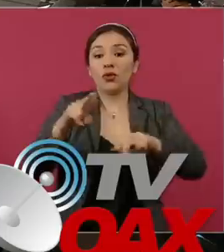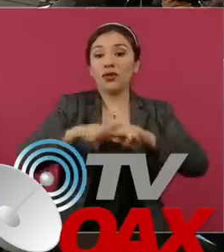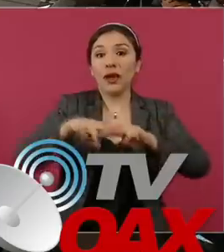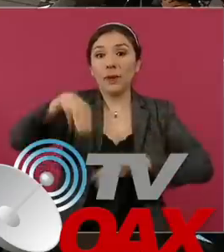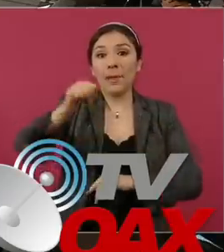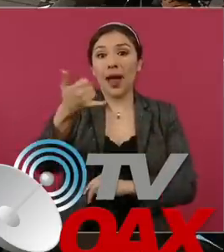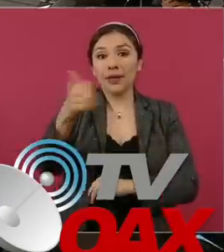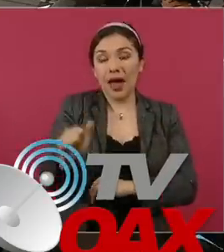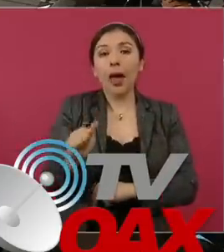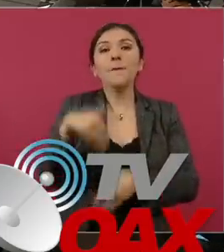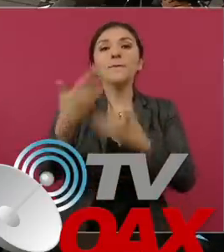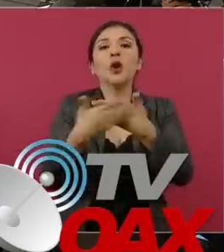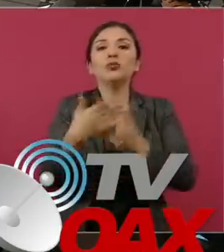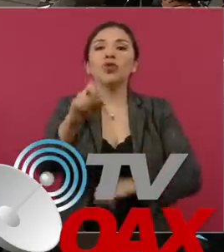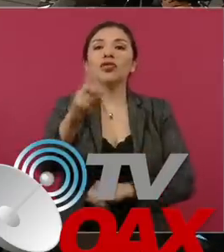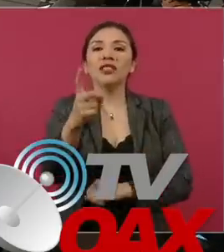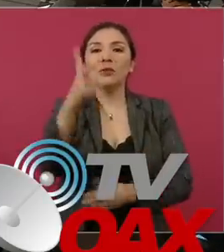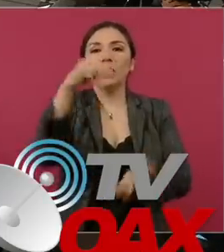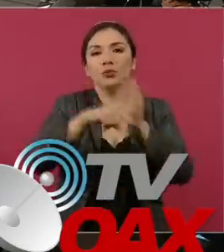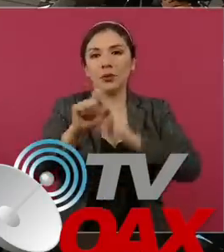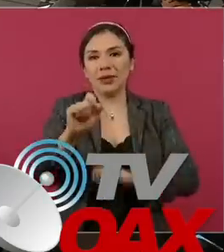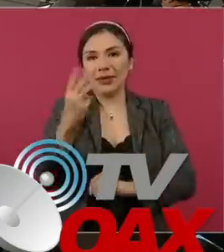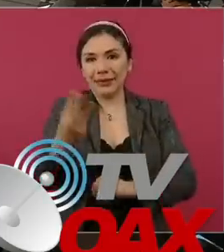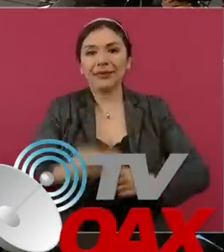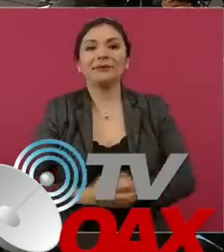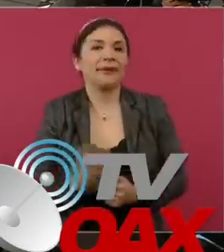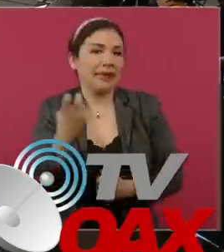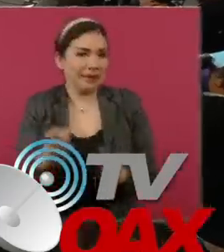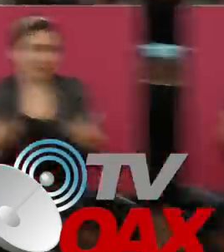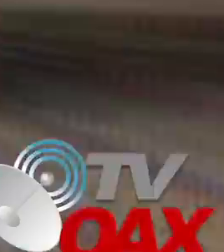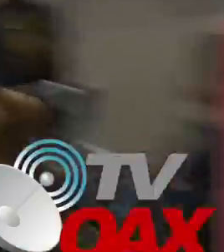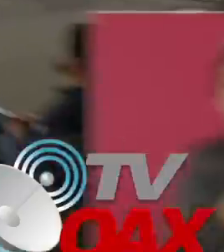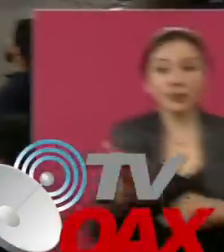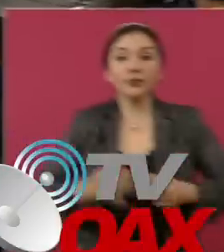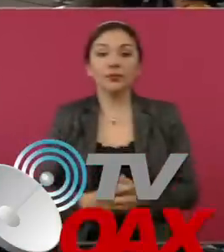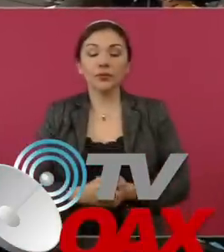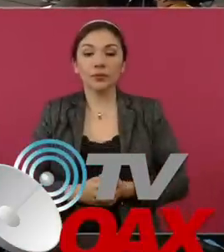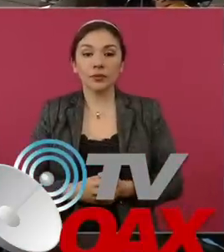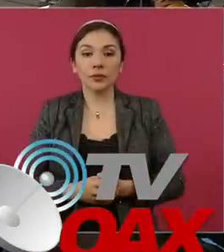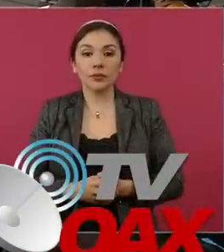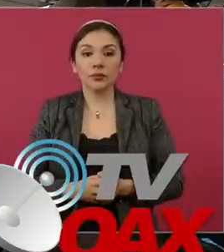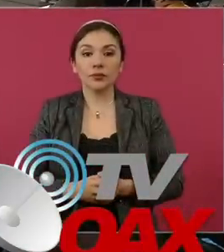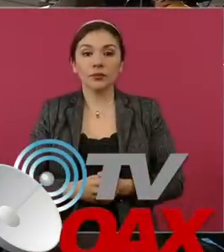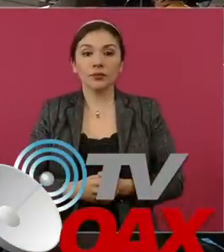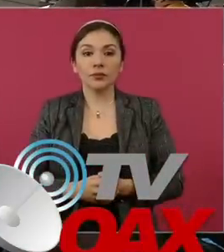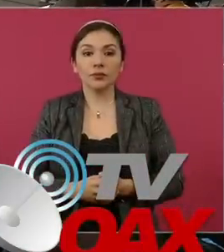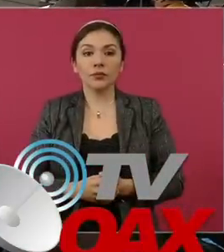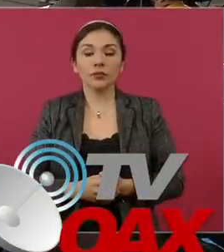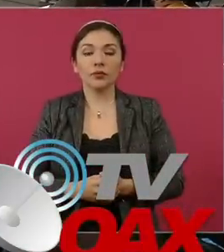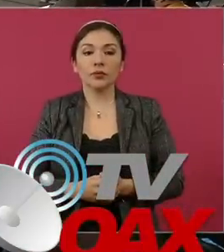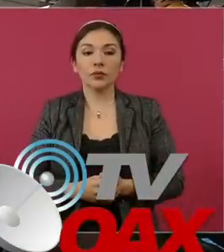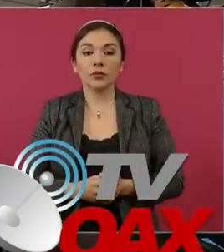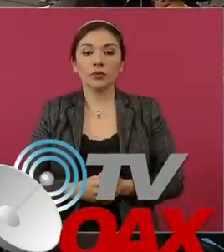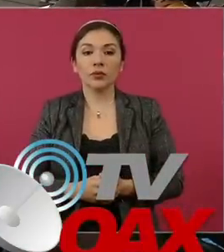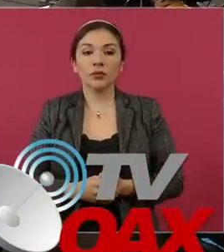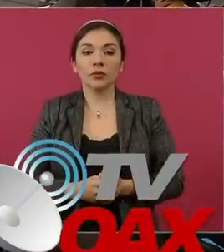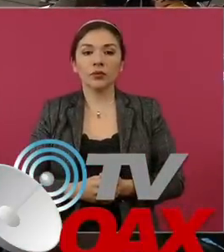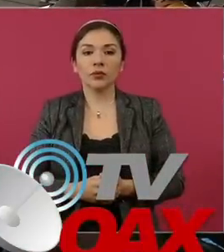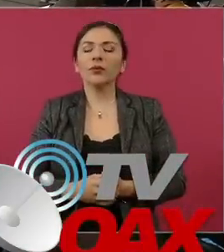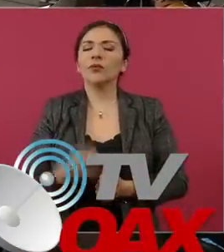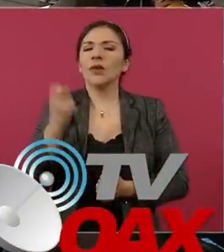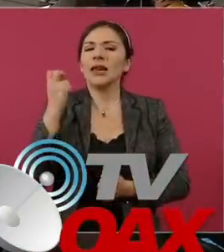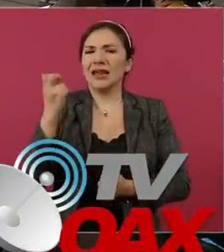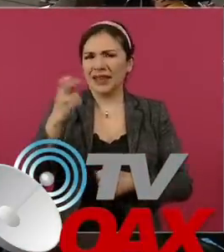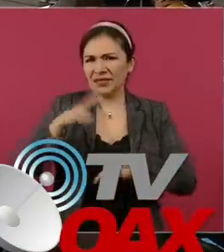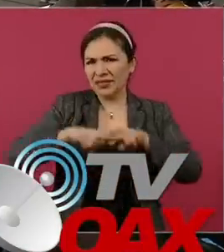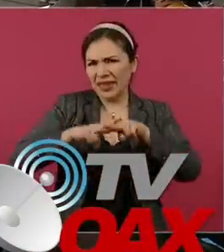Maya en diciembre del 2023. El Jaguar Rodante es mucho más que